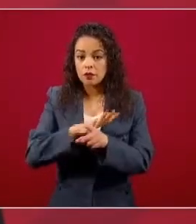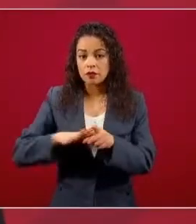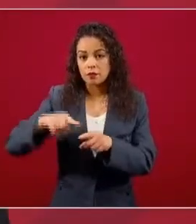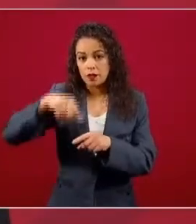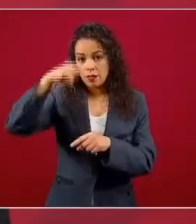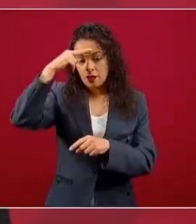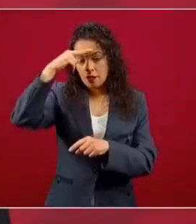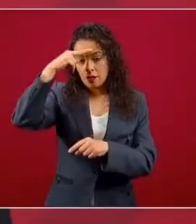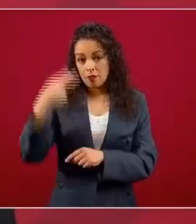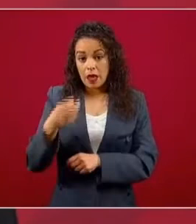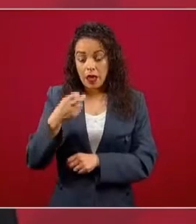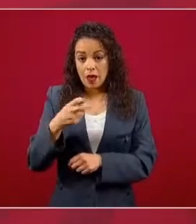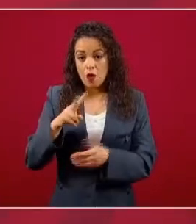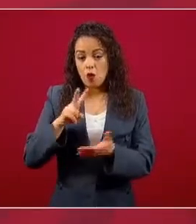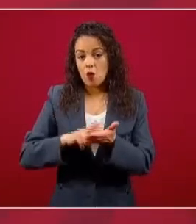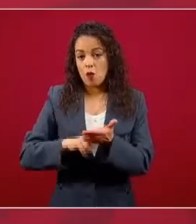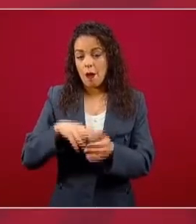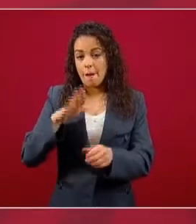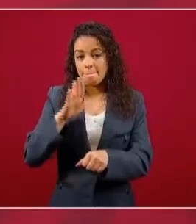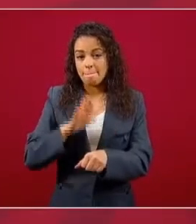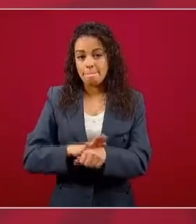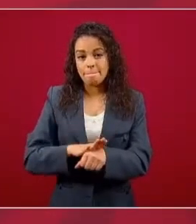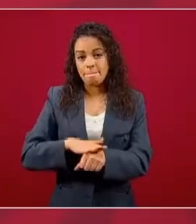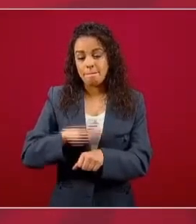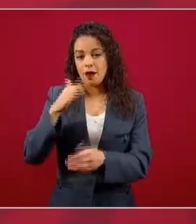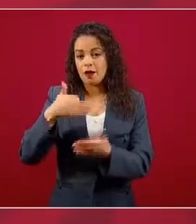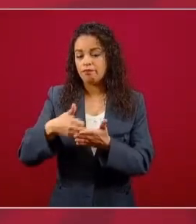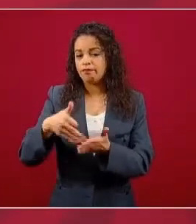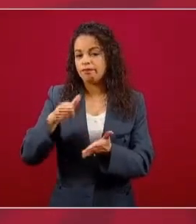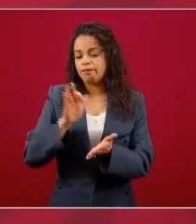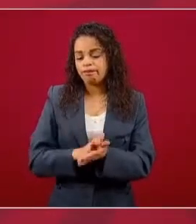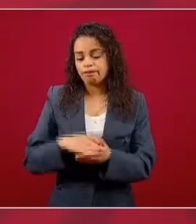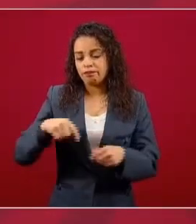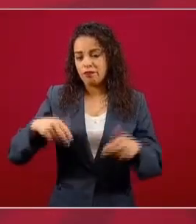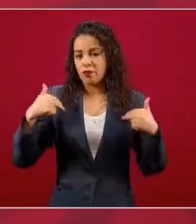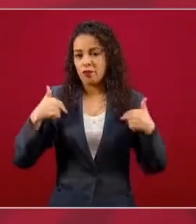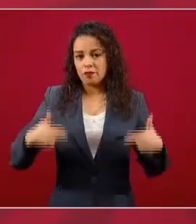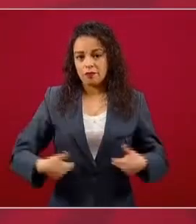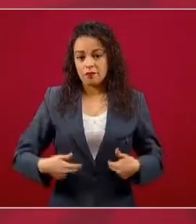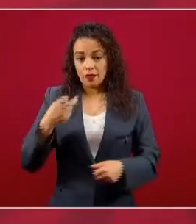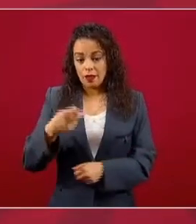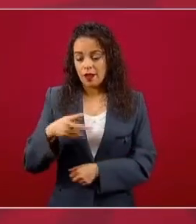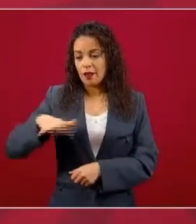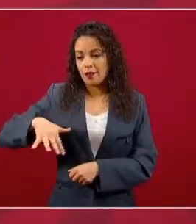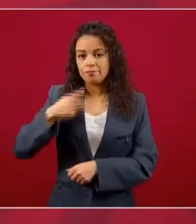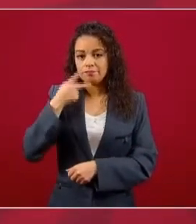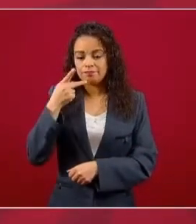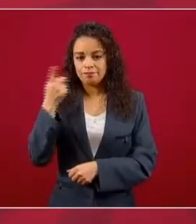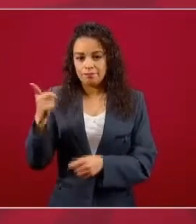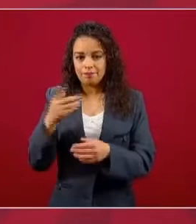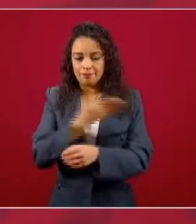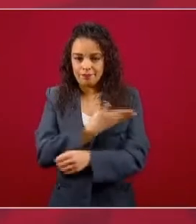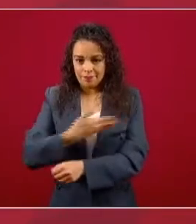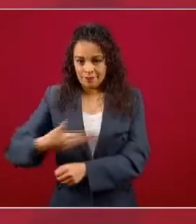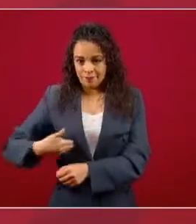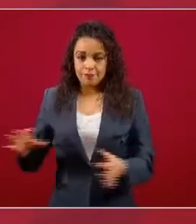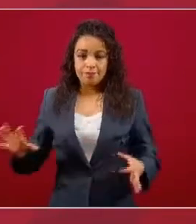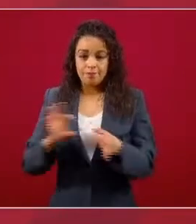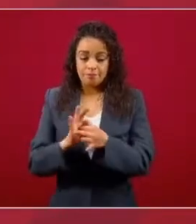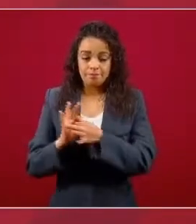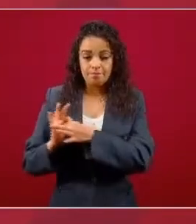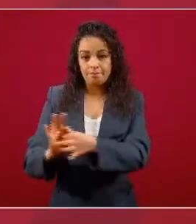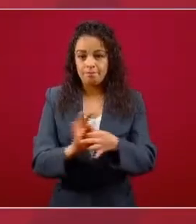se refiere continuamente nuestro presidente amigas y amigos a este 15 de